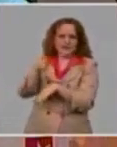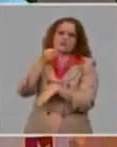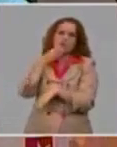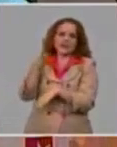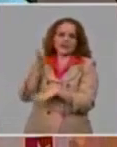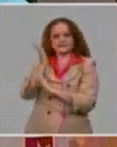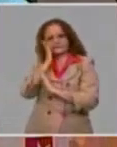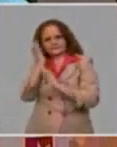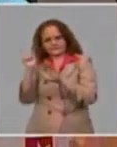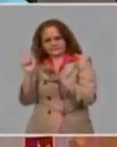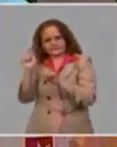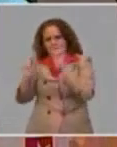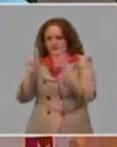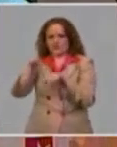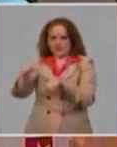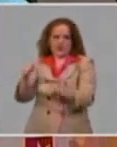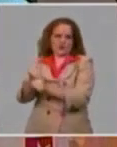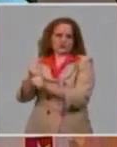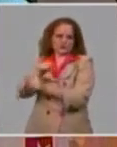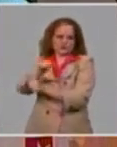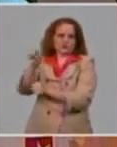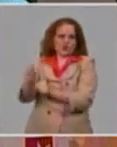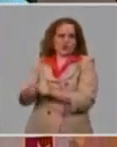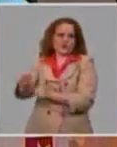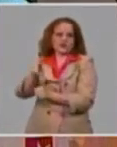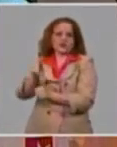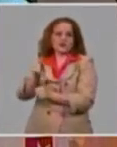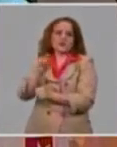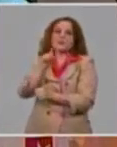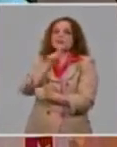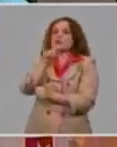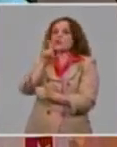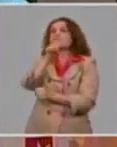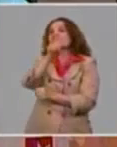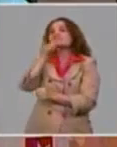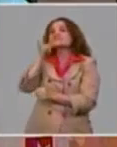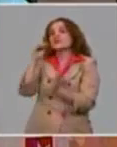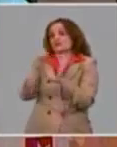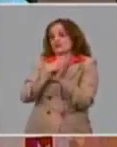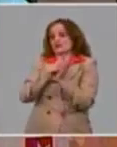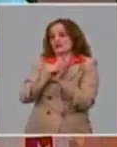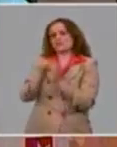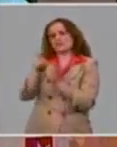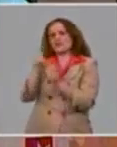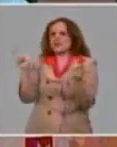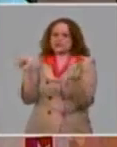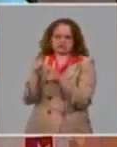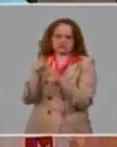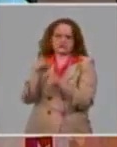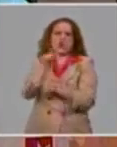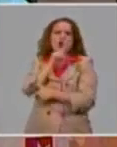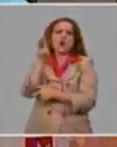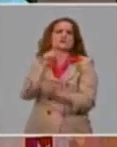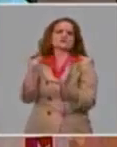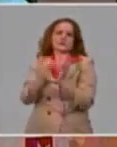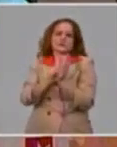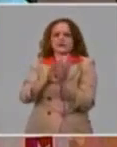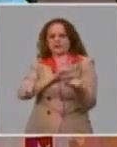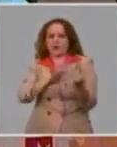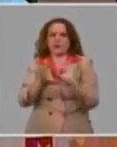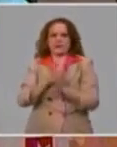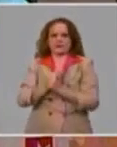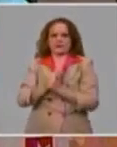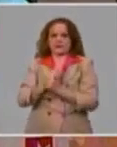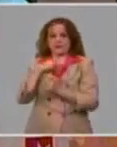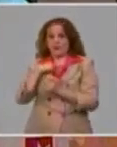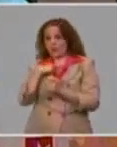albergar, y en ese momento teníamos unos 11.300 aproximadamente. A partir de aplicar las medidas, bajamos